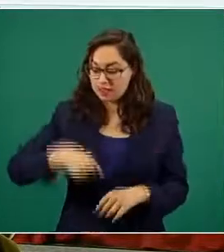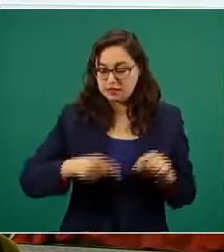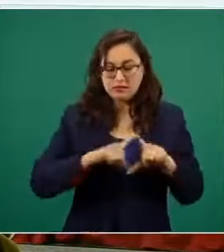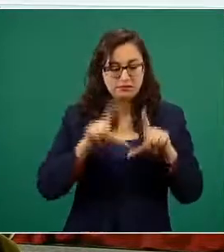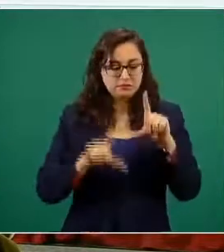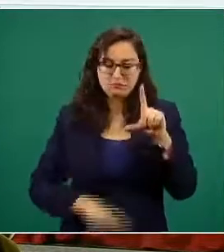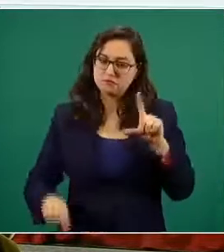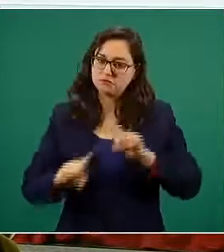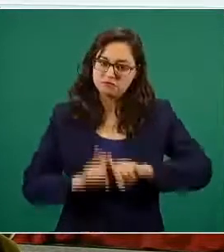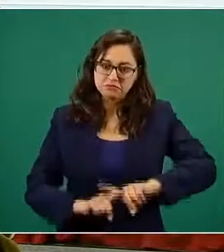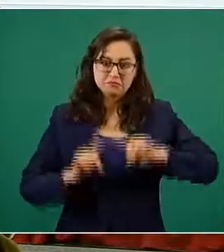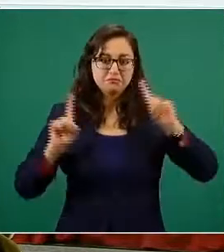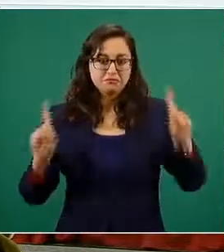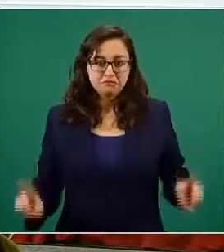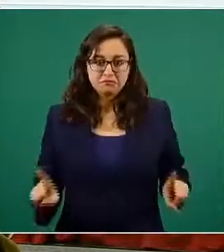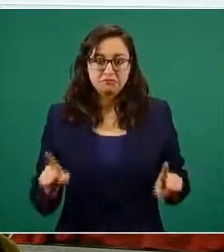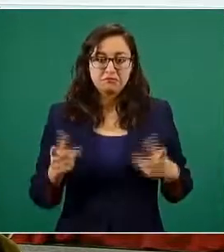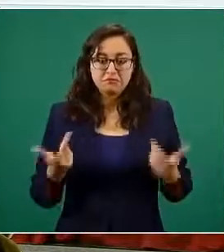hospitales.